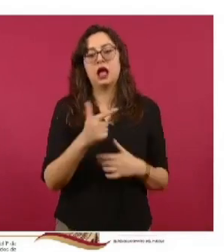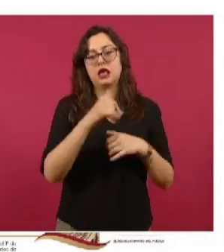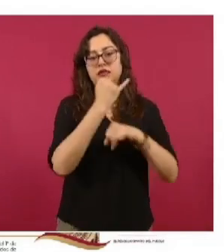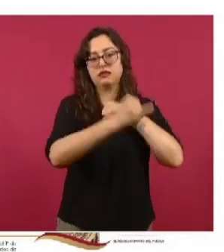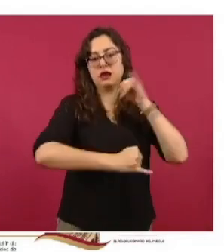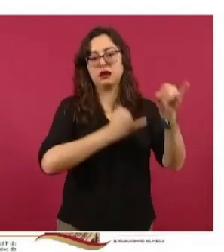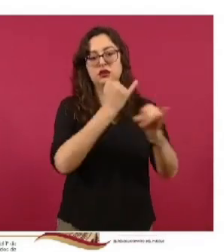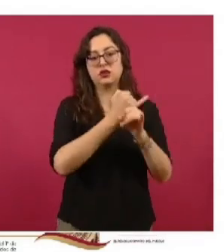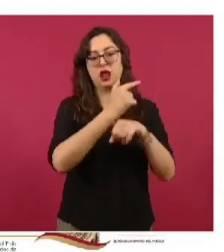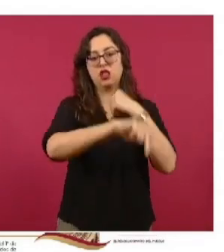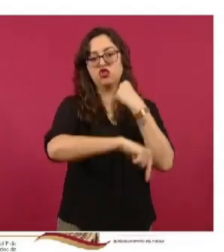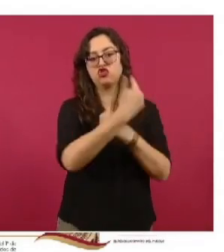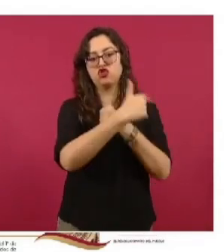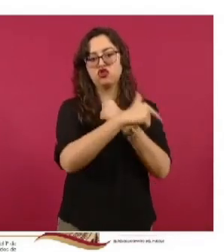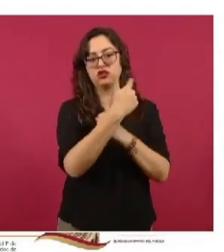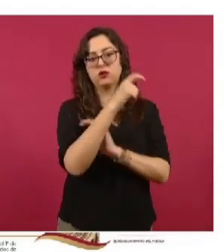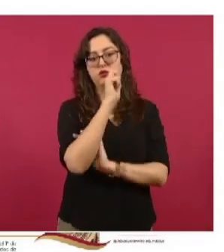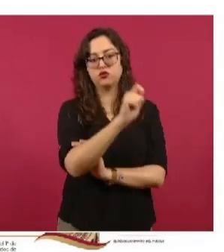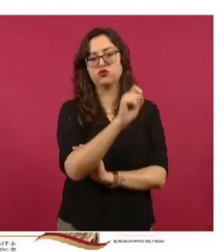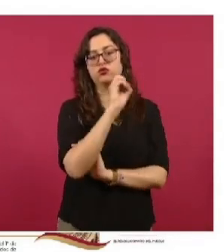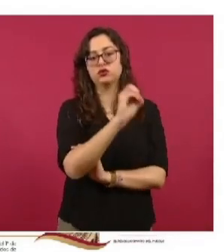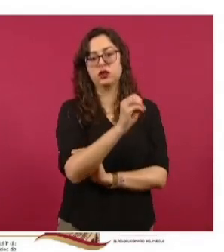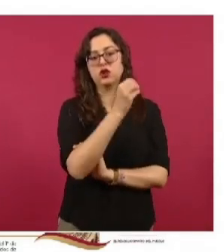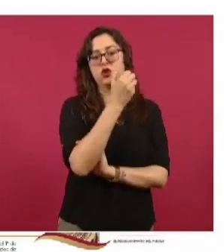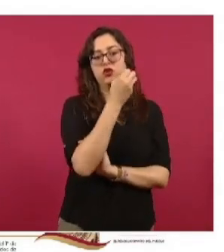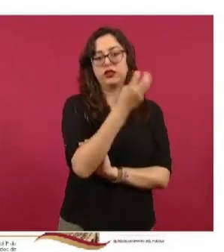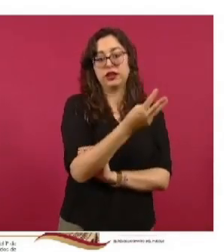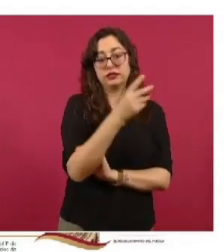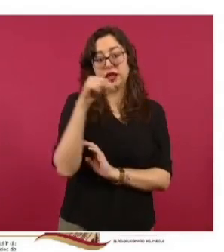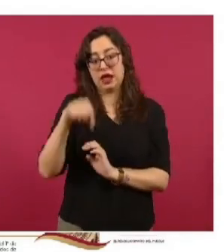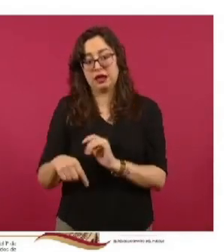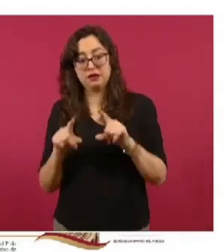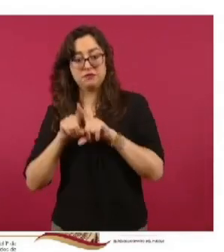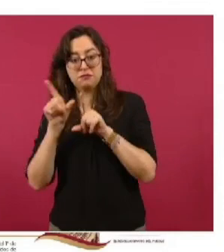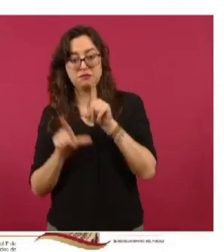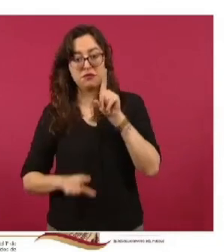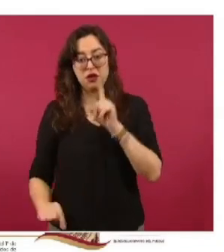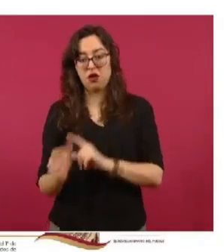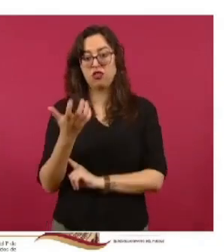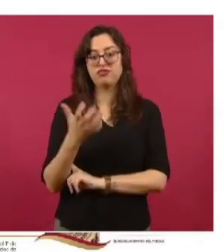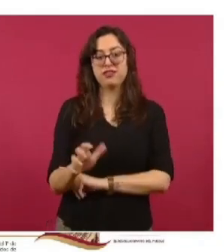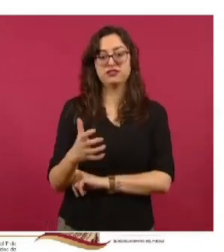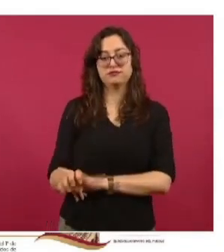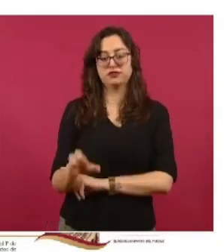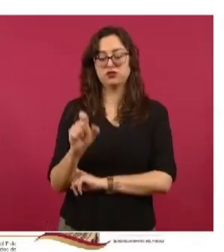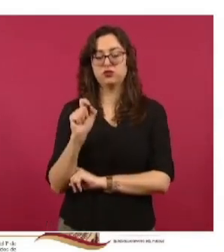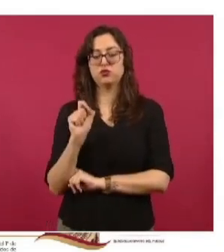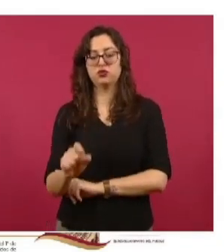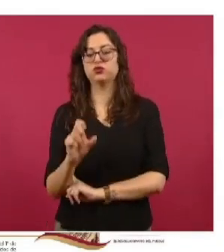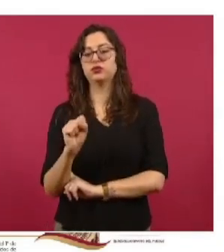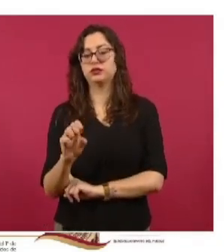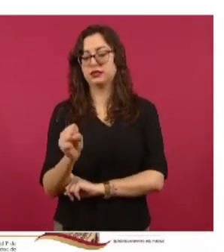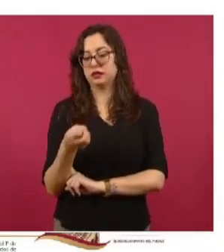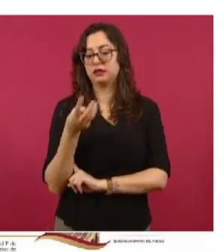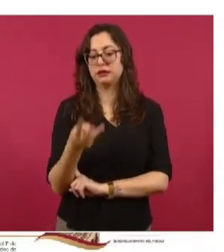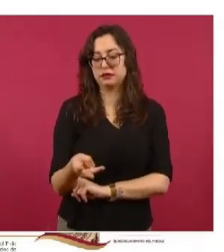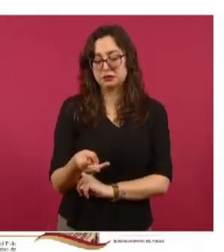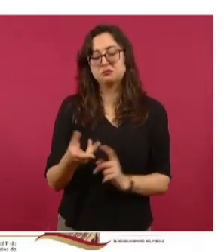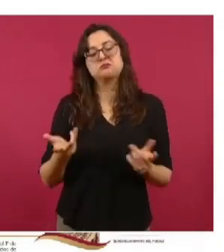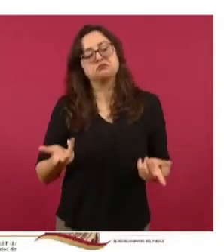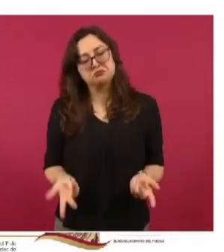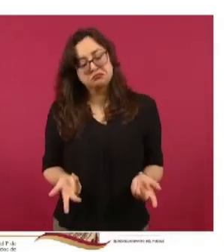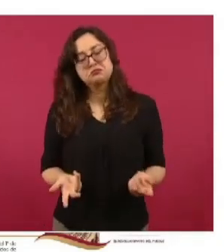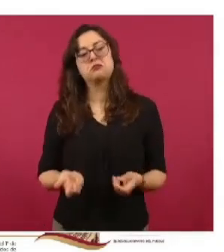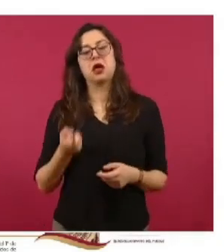las 220 regiones en México, 10 pesos con 63 centavos. Seguimos encontrando aliados de los